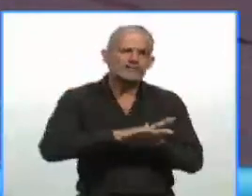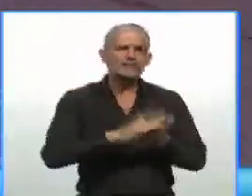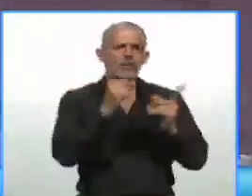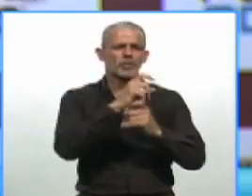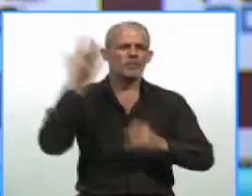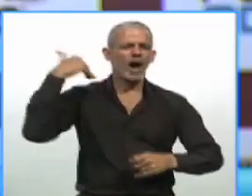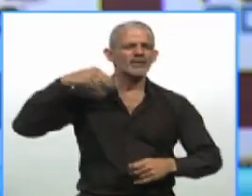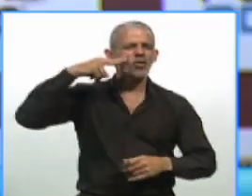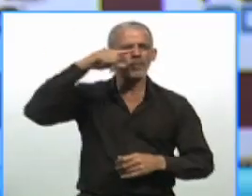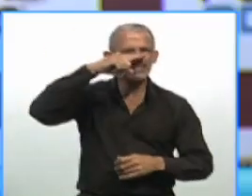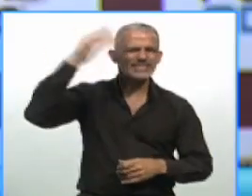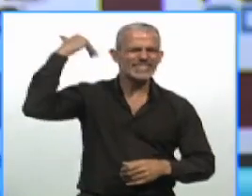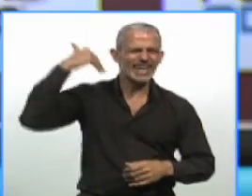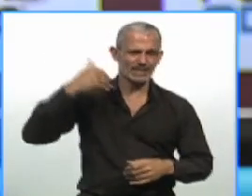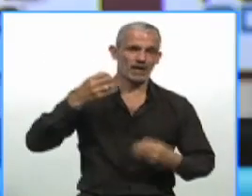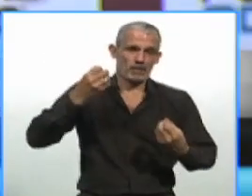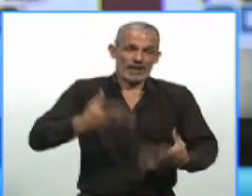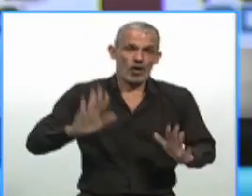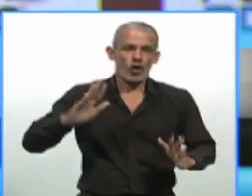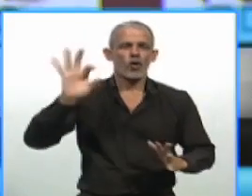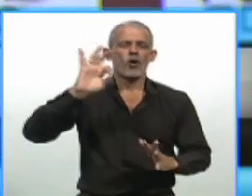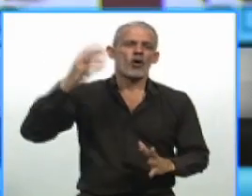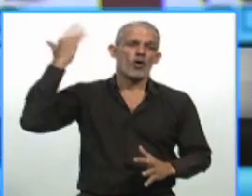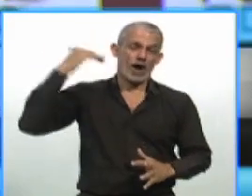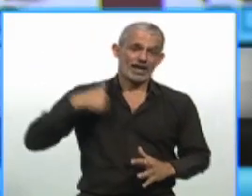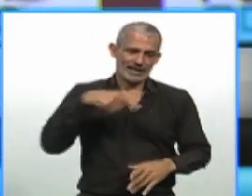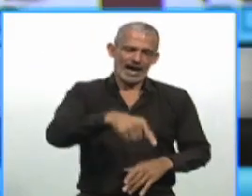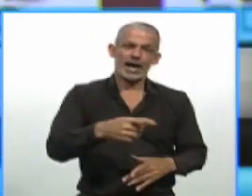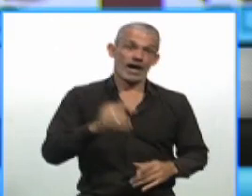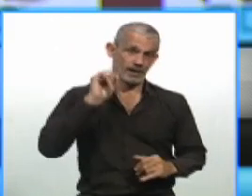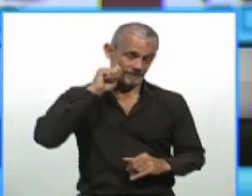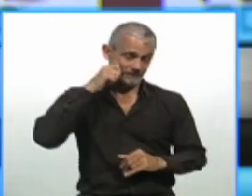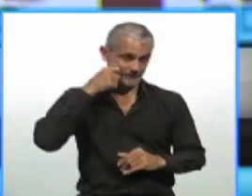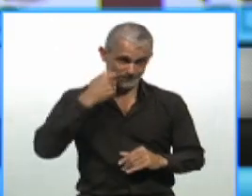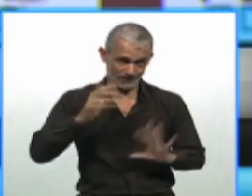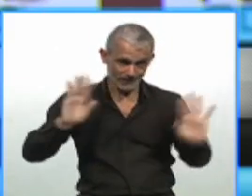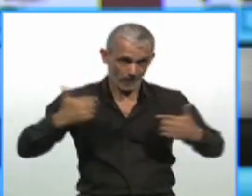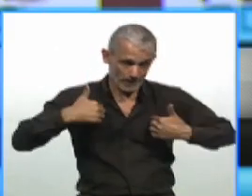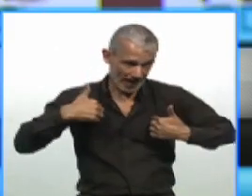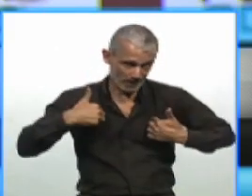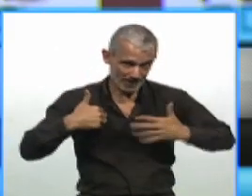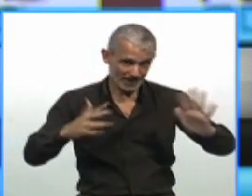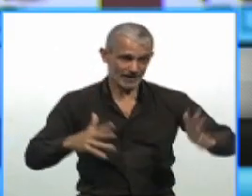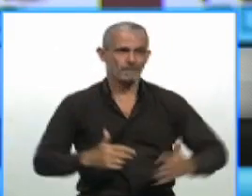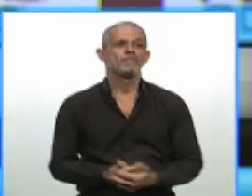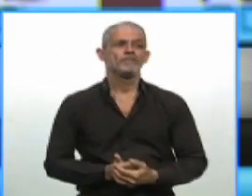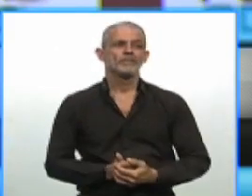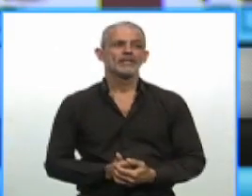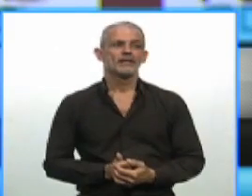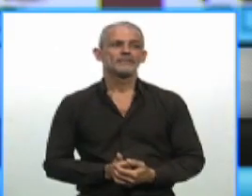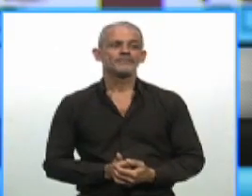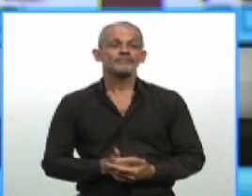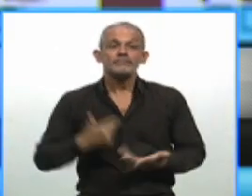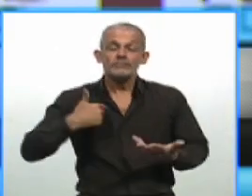hice en el 2007 o lo que hice en los 2 años que estuve acá. Sería algo hermoso para mí.